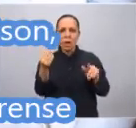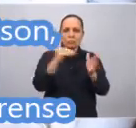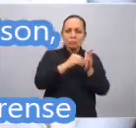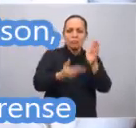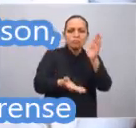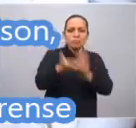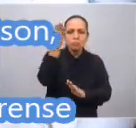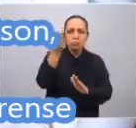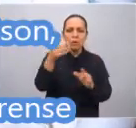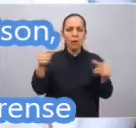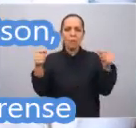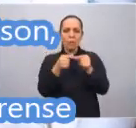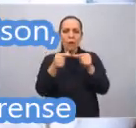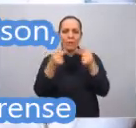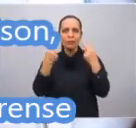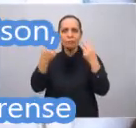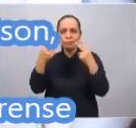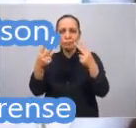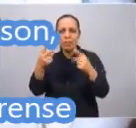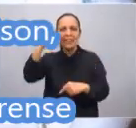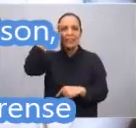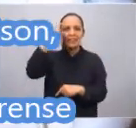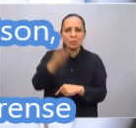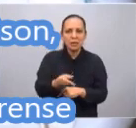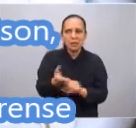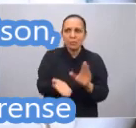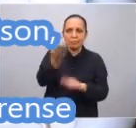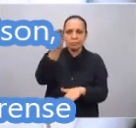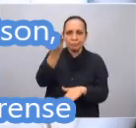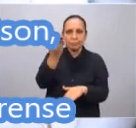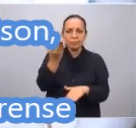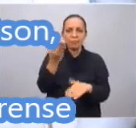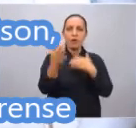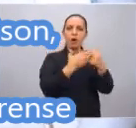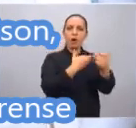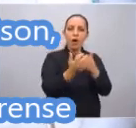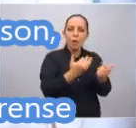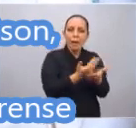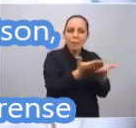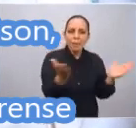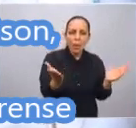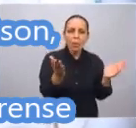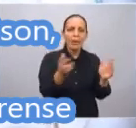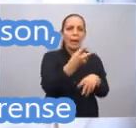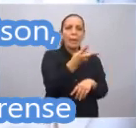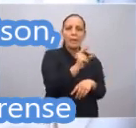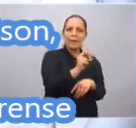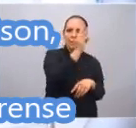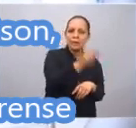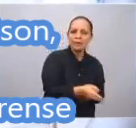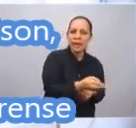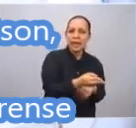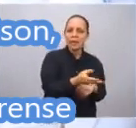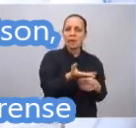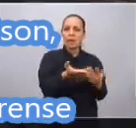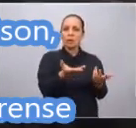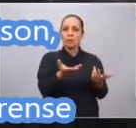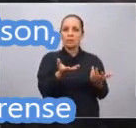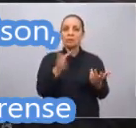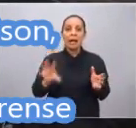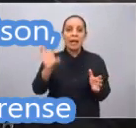y el boleto, otro 10%, la obra pública, un 20%, y a